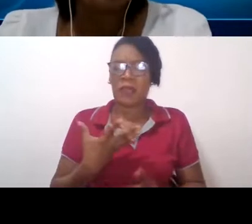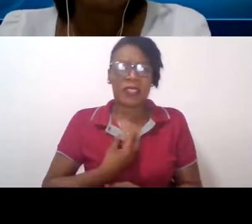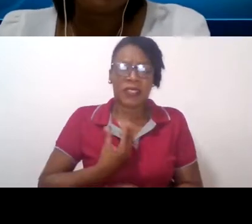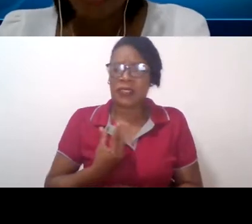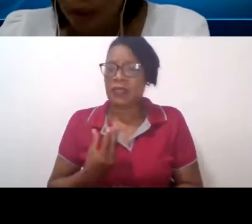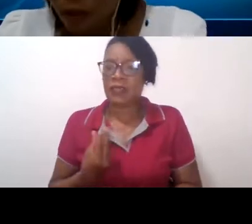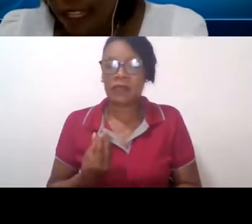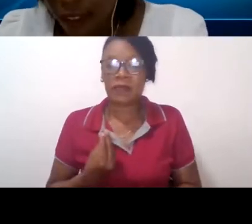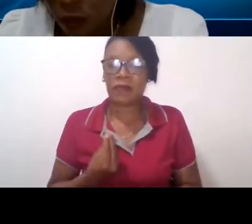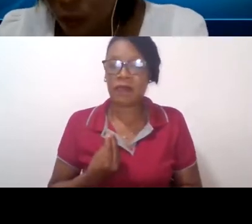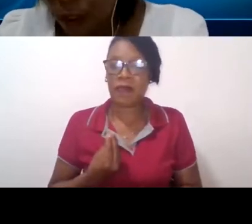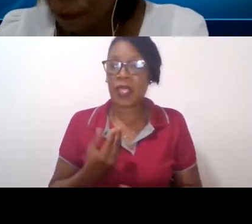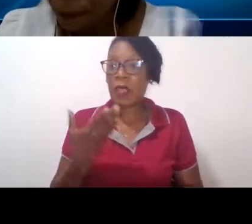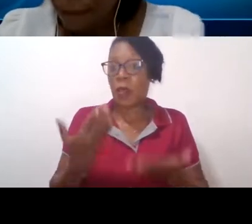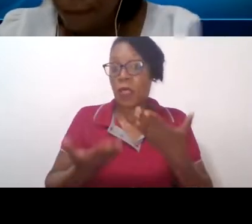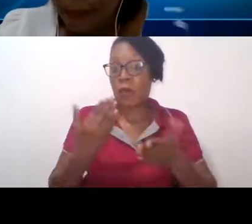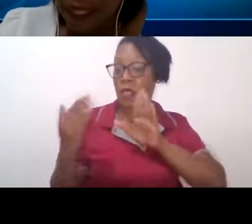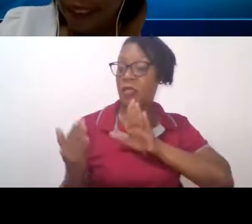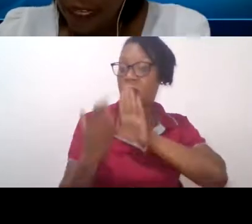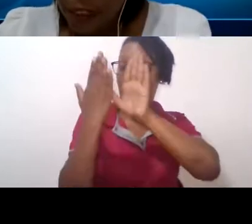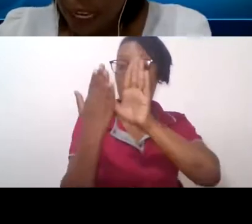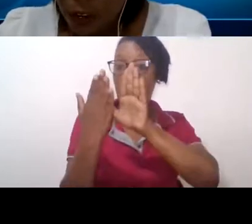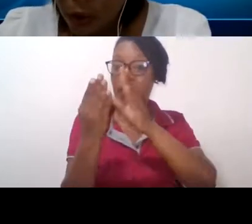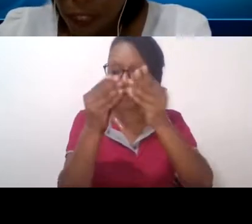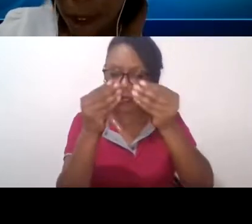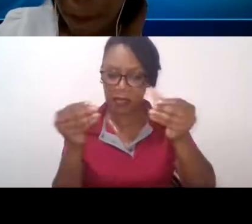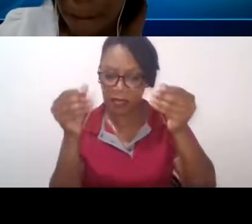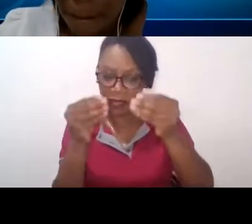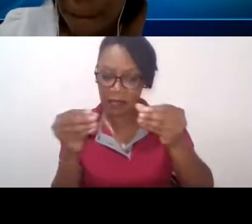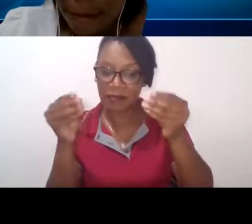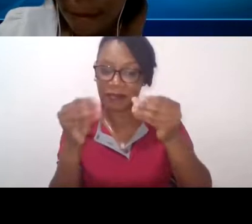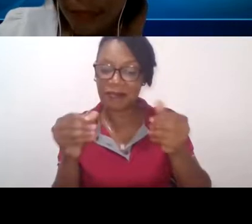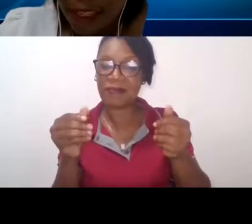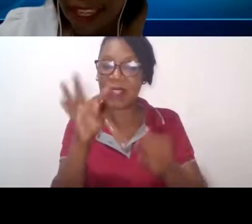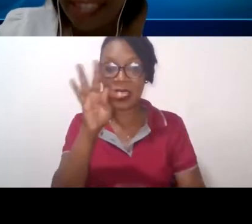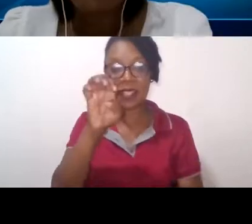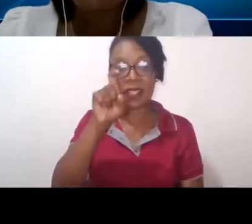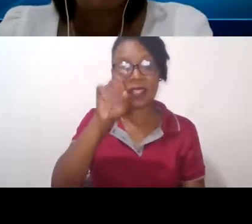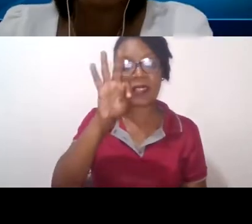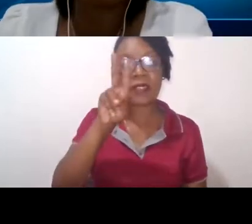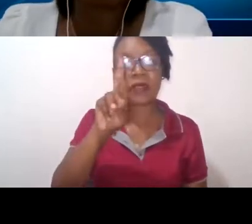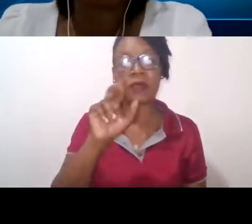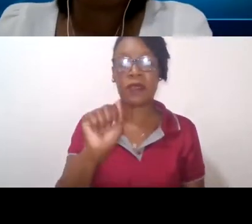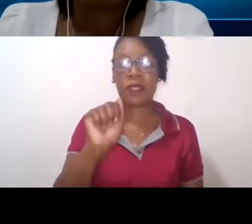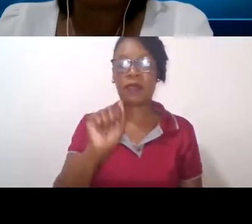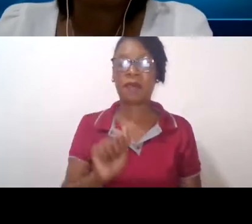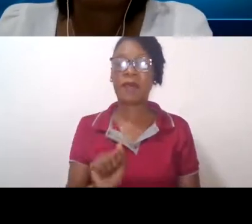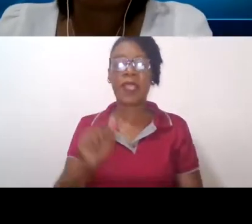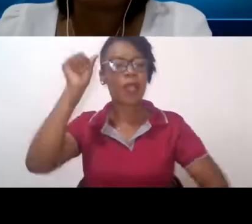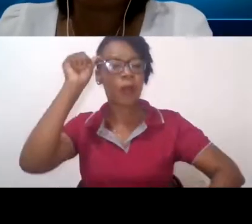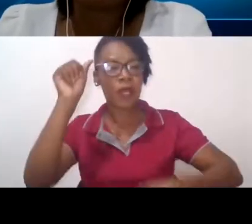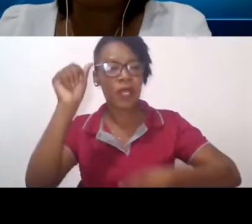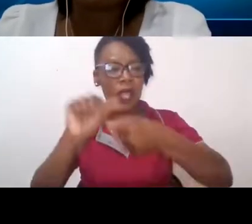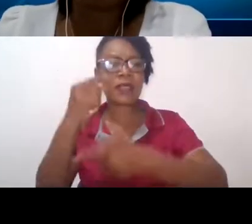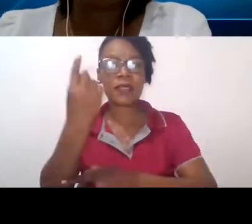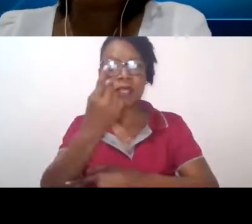inclusive puede ser ante una textura. Tenemos que recordar que es necesario a veces